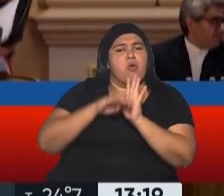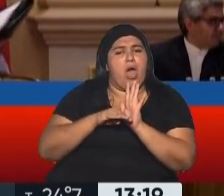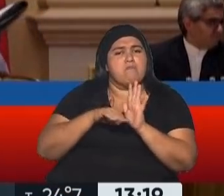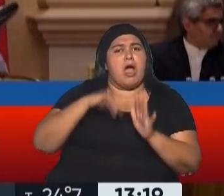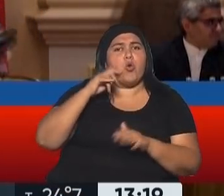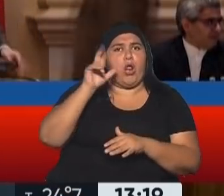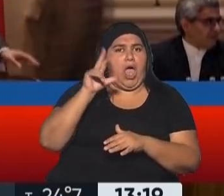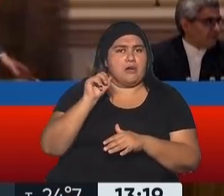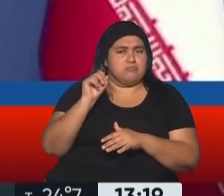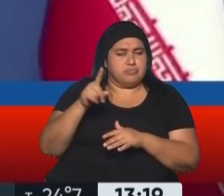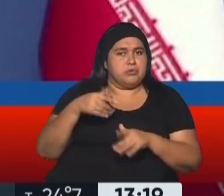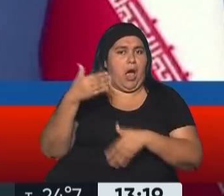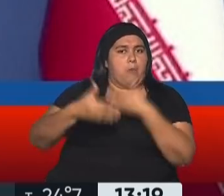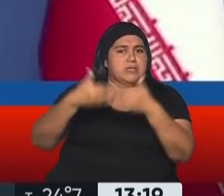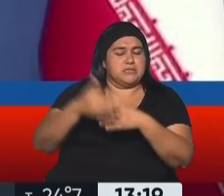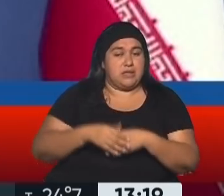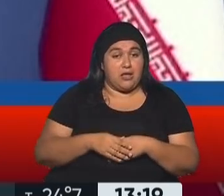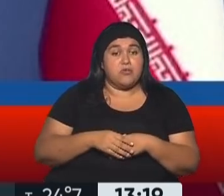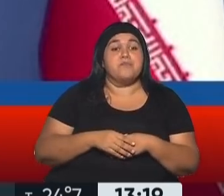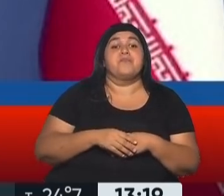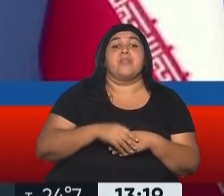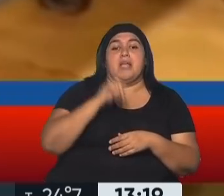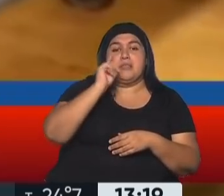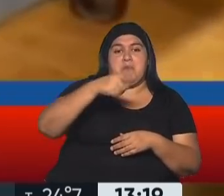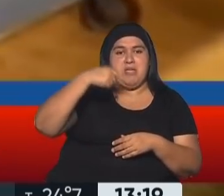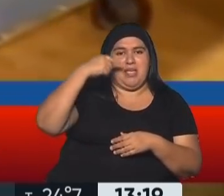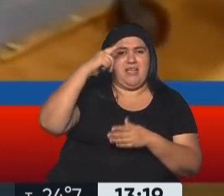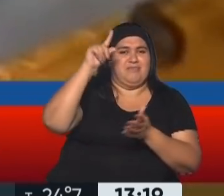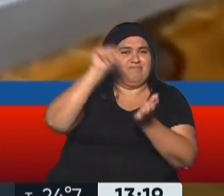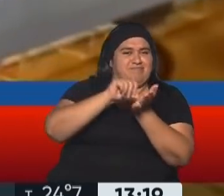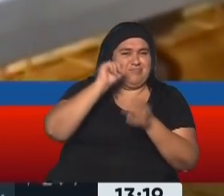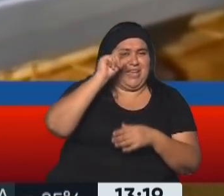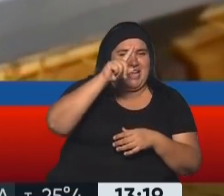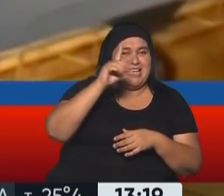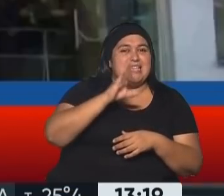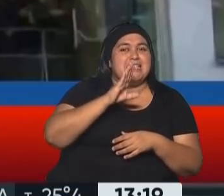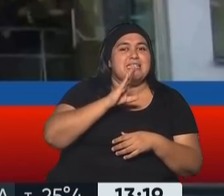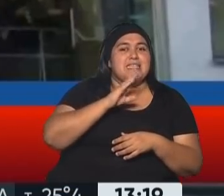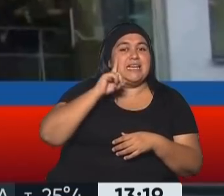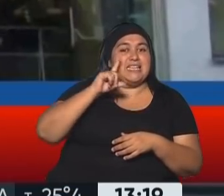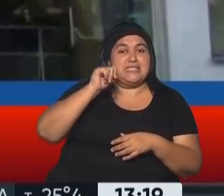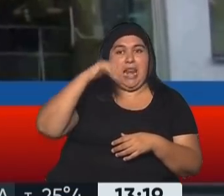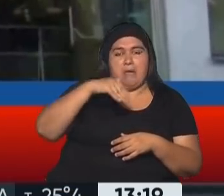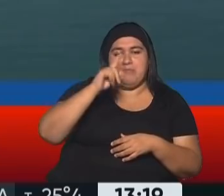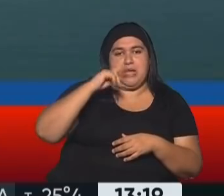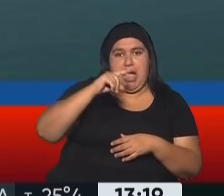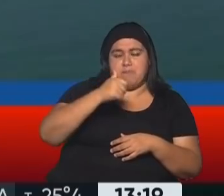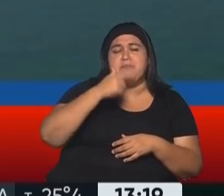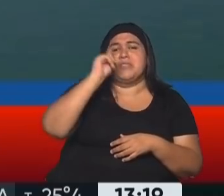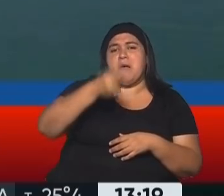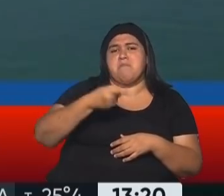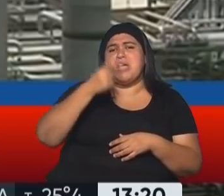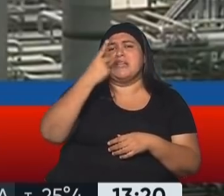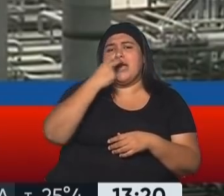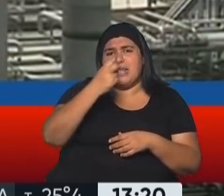están muy avanzadas. La República Islámica, también bajo sanciones, podría ayudar a bajar rápidamente los precios internacionales de